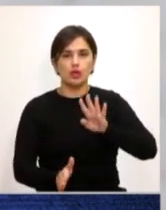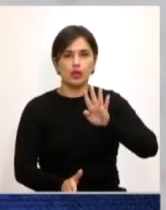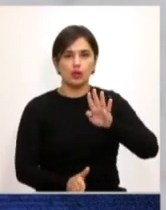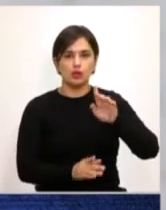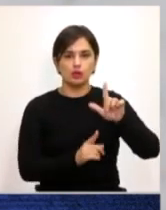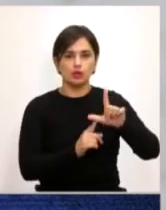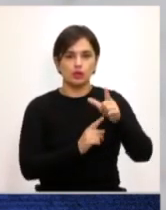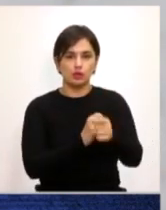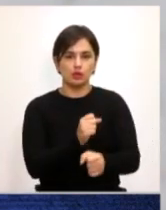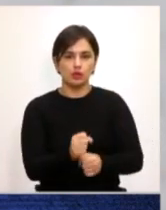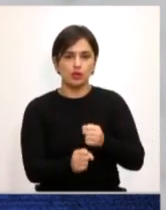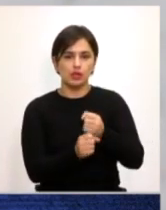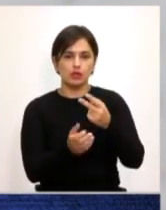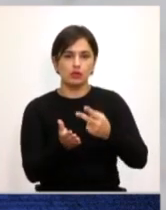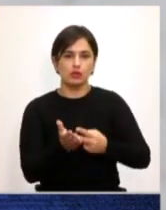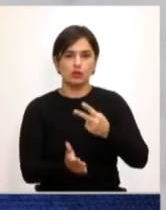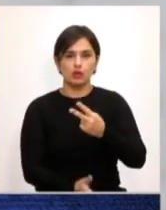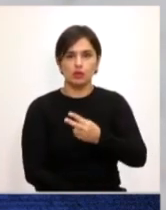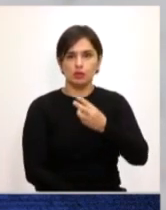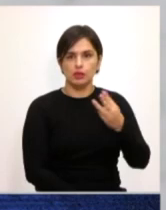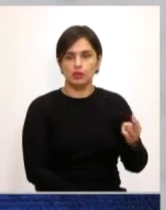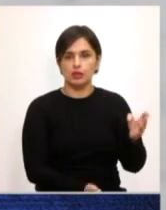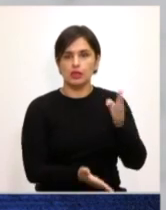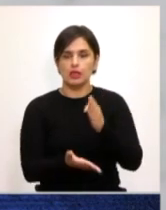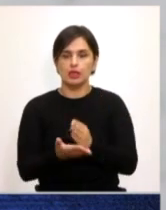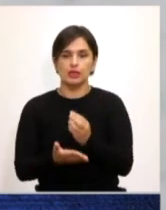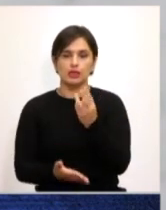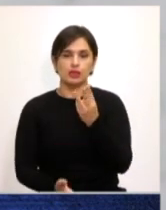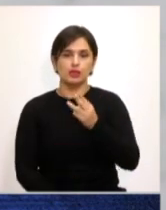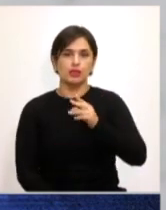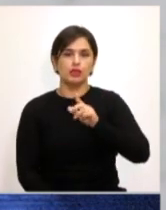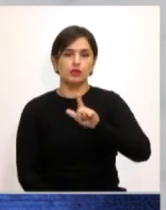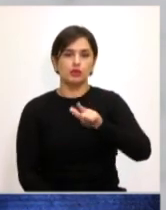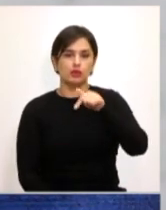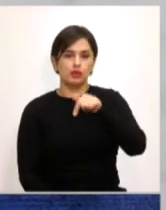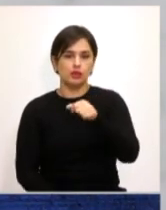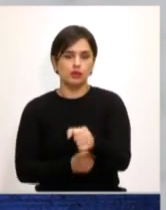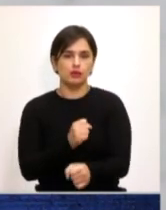de julio de 2023 al 3 de julio del presente año.